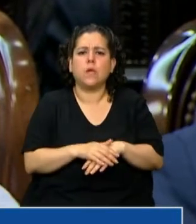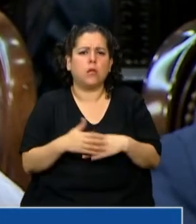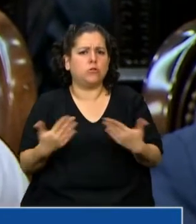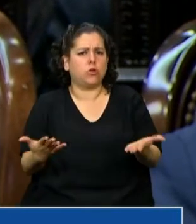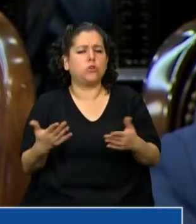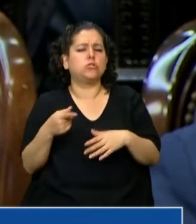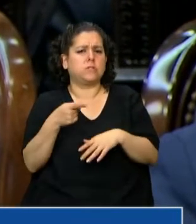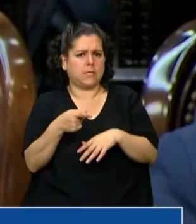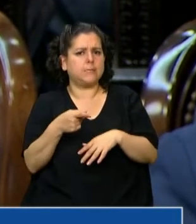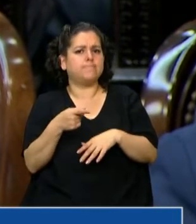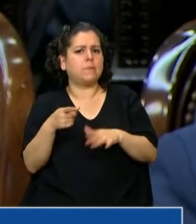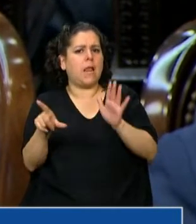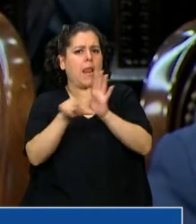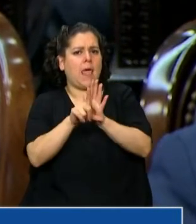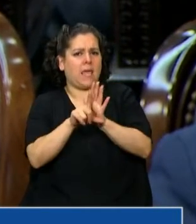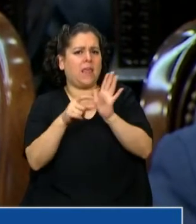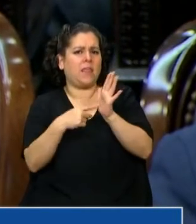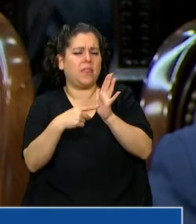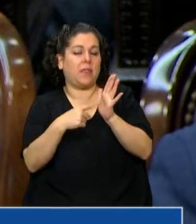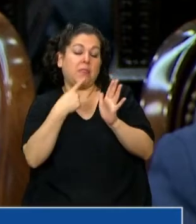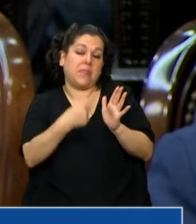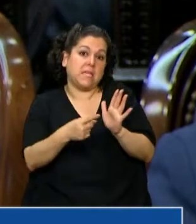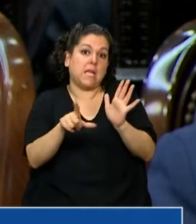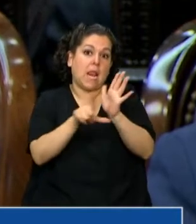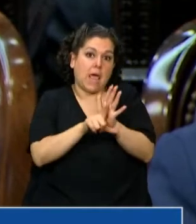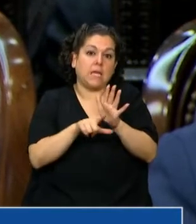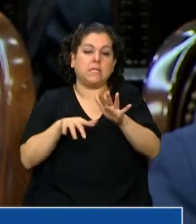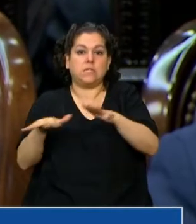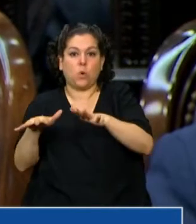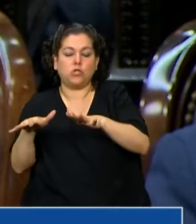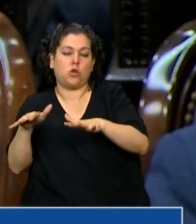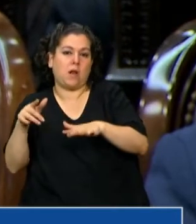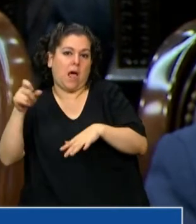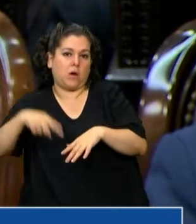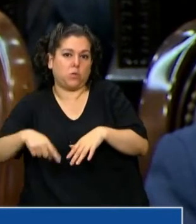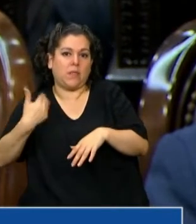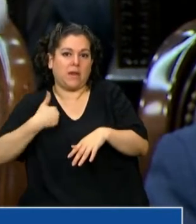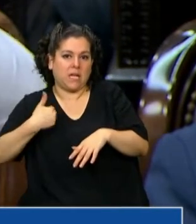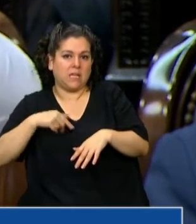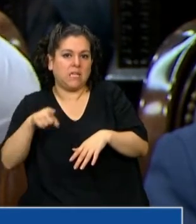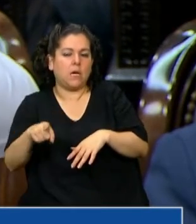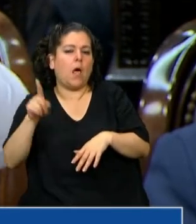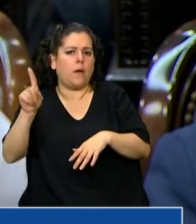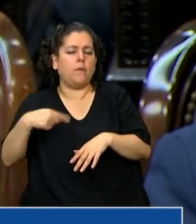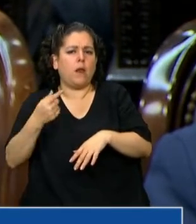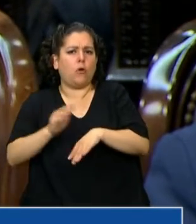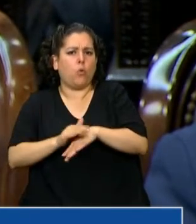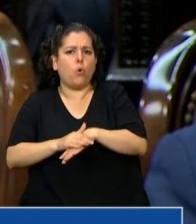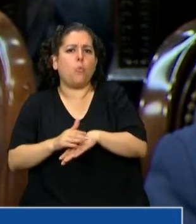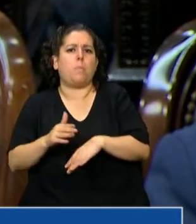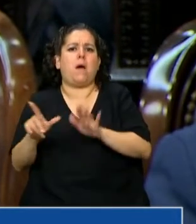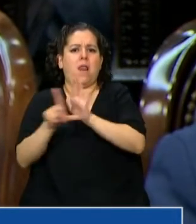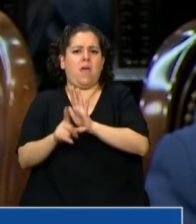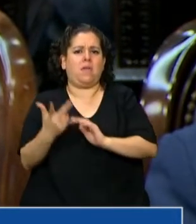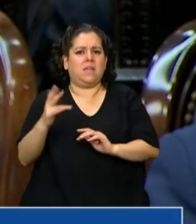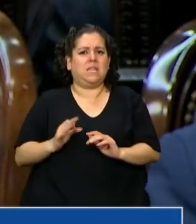Entonces se usa la ley de alquiler, los quienes dicen que la crisis actual obedece a que hace 3 años atrás el Congreso sancionó la